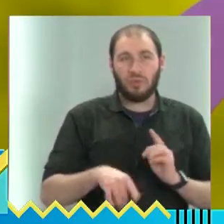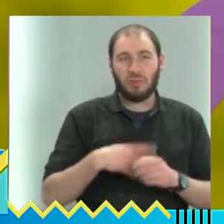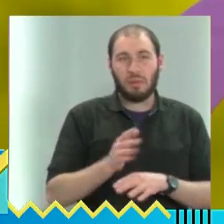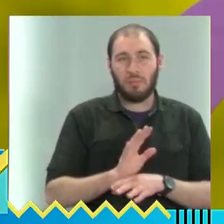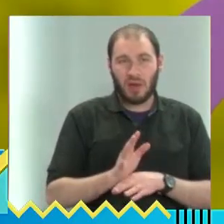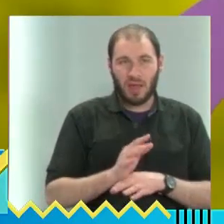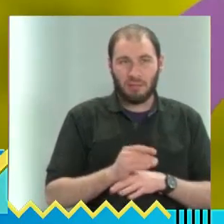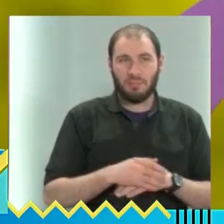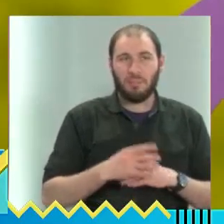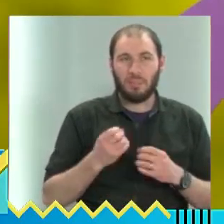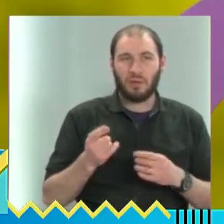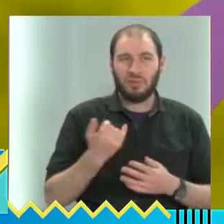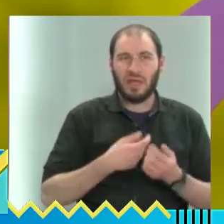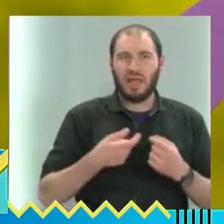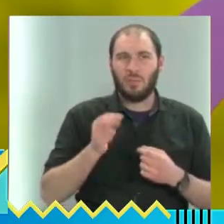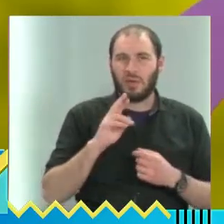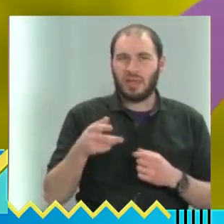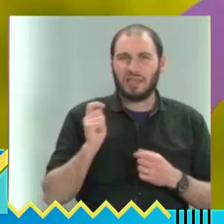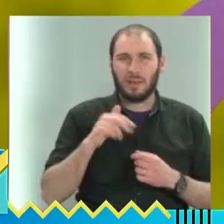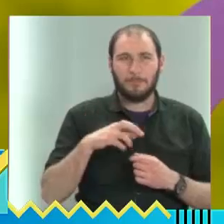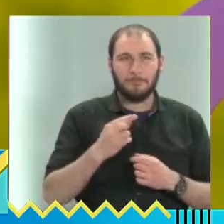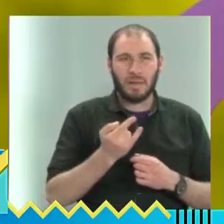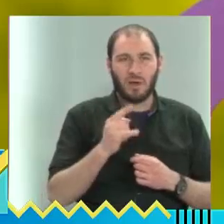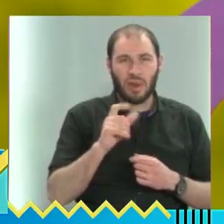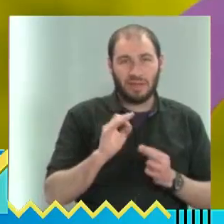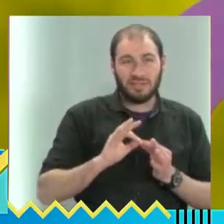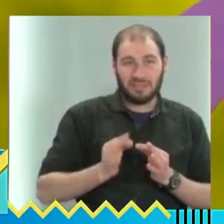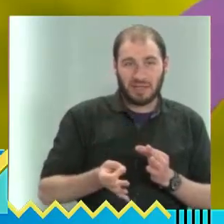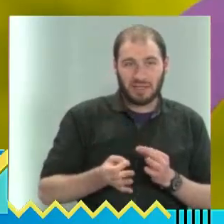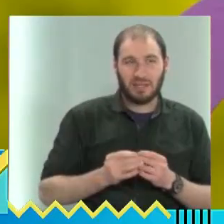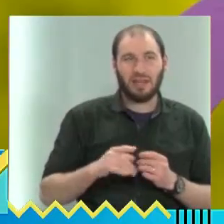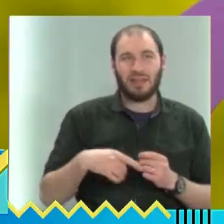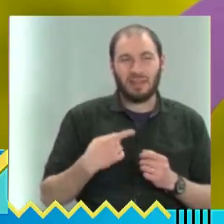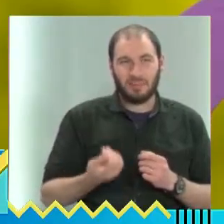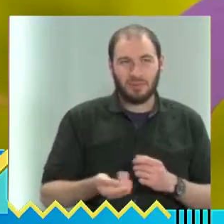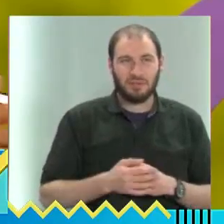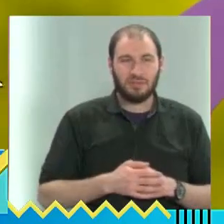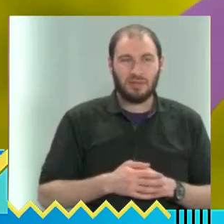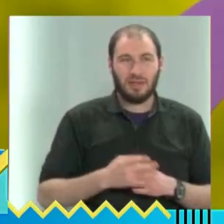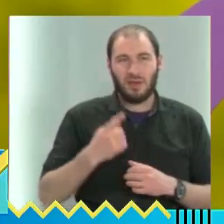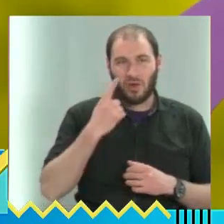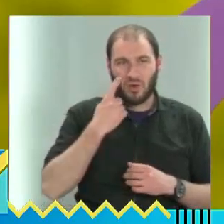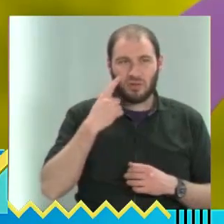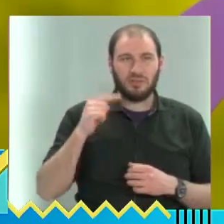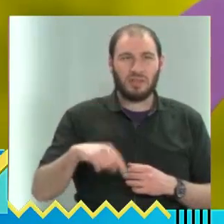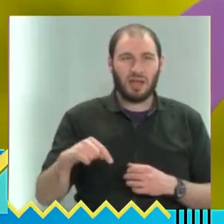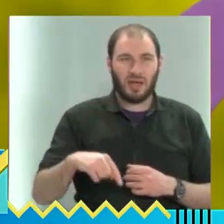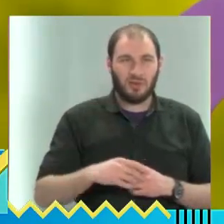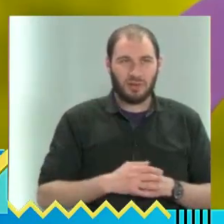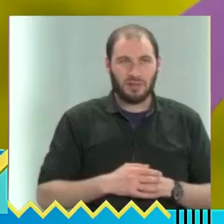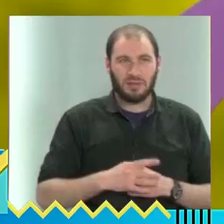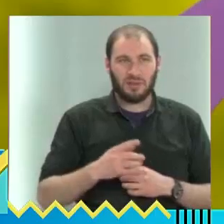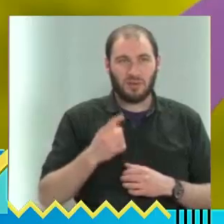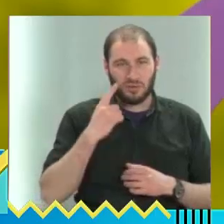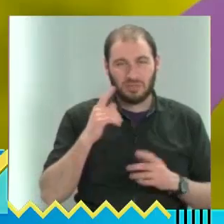programa porque recién Gabriel dijo, ¿quién es esa chica? Yo dije, Paula Semis, está acá muy cerquita, así que la van a conocer ahora. Ya la